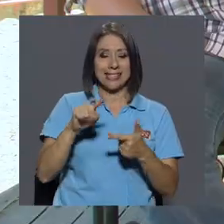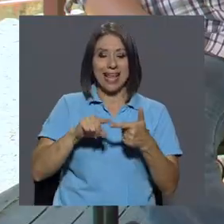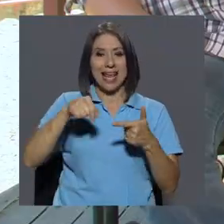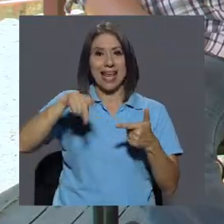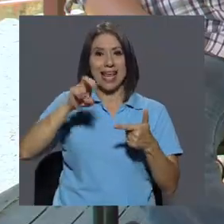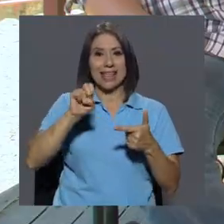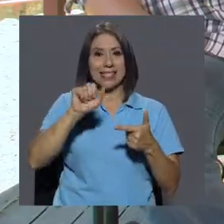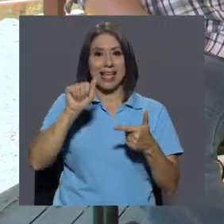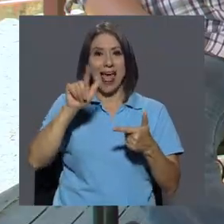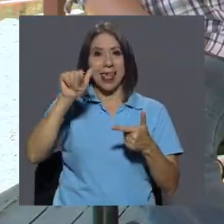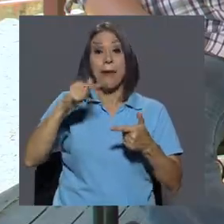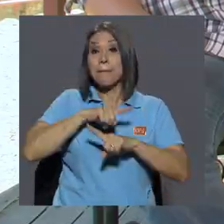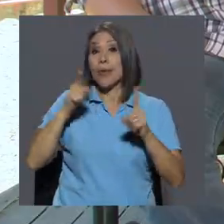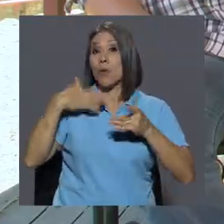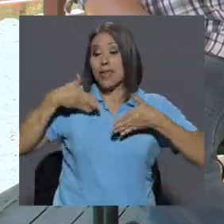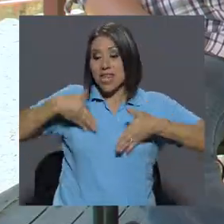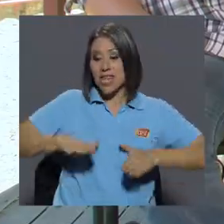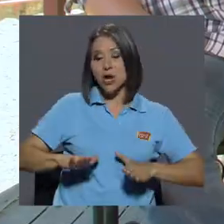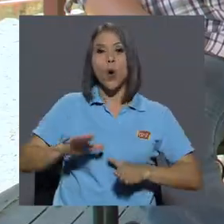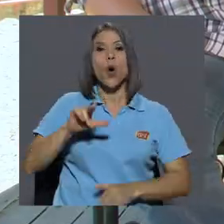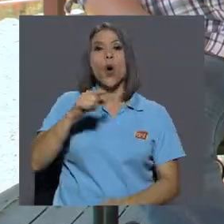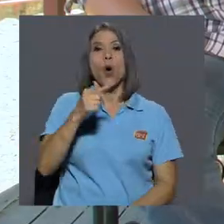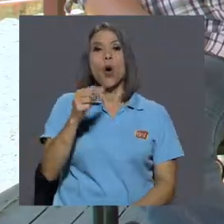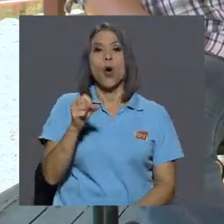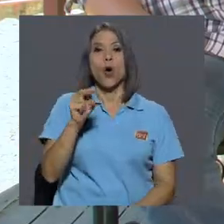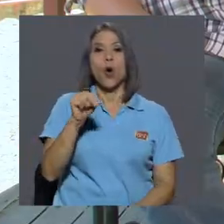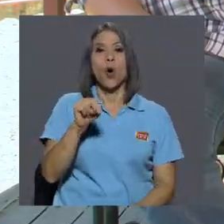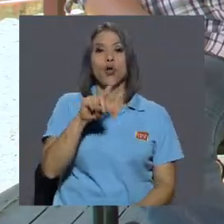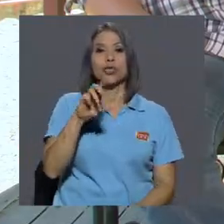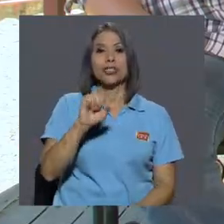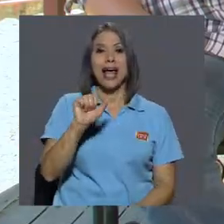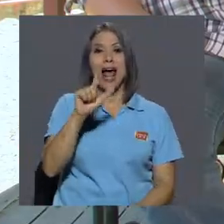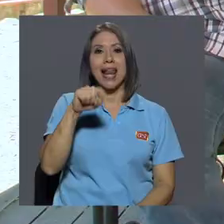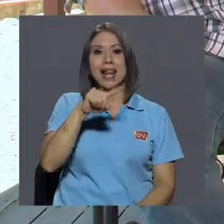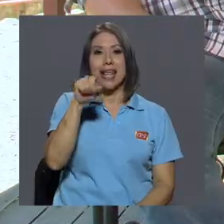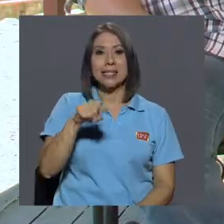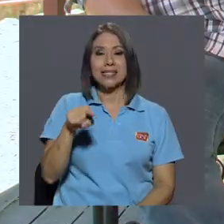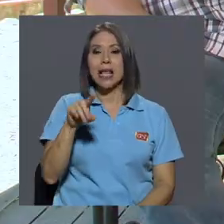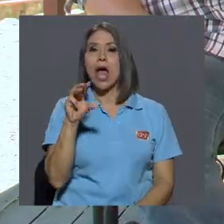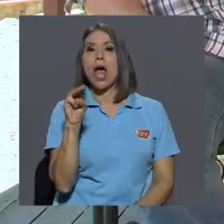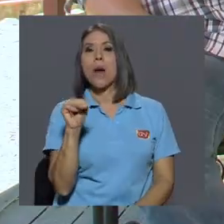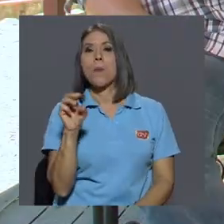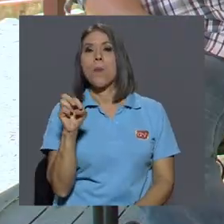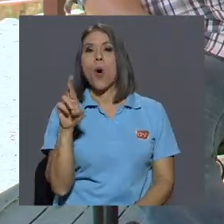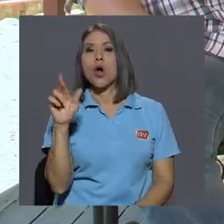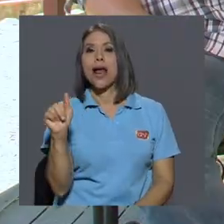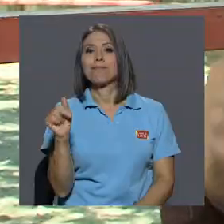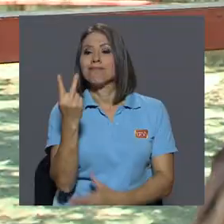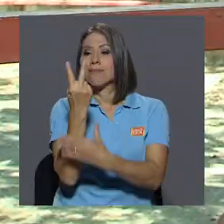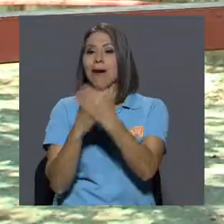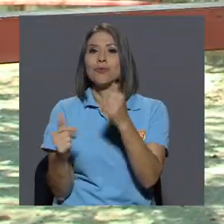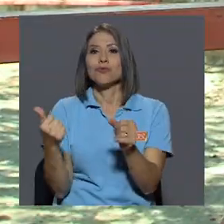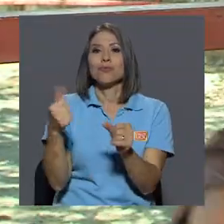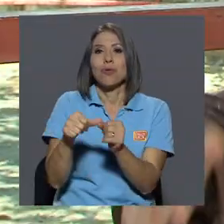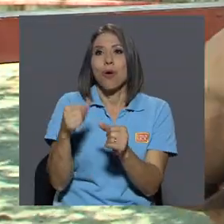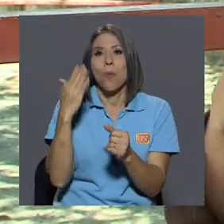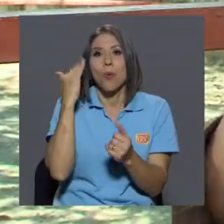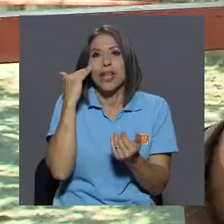Mora. ¿Por qué? Por Dios. Tienen que soportárselo a uno